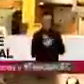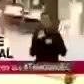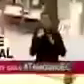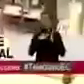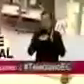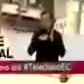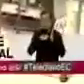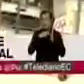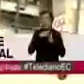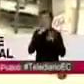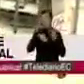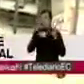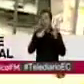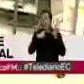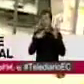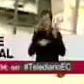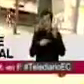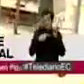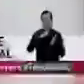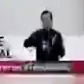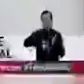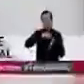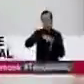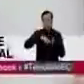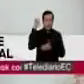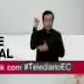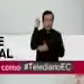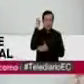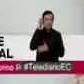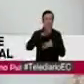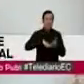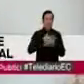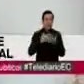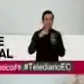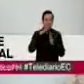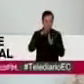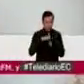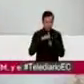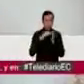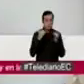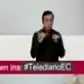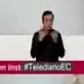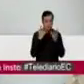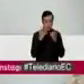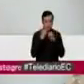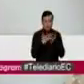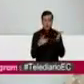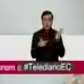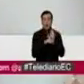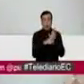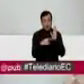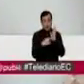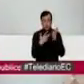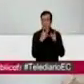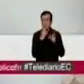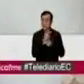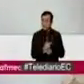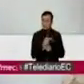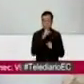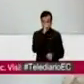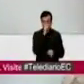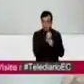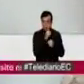la reducción emergente de la jornada de trabajo. Pero sin lugar a dudas, yo creo que esta ley lo que siempre buscó es precautelar el